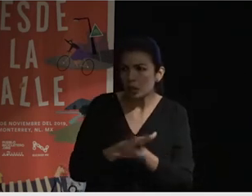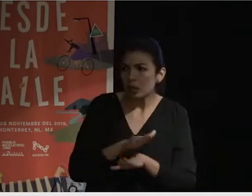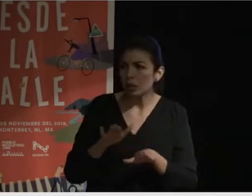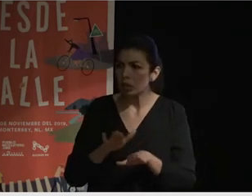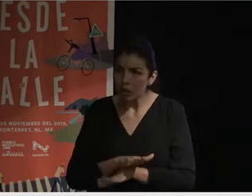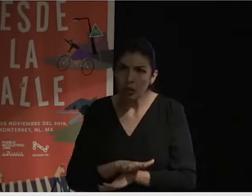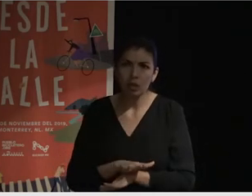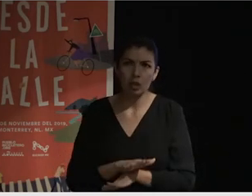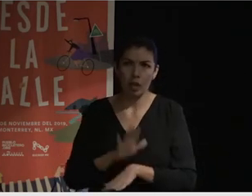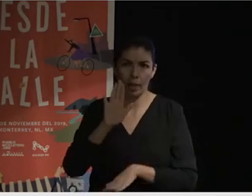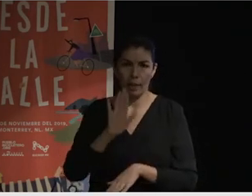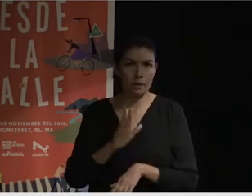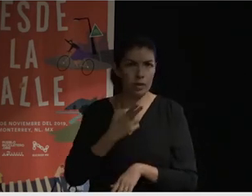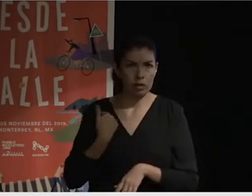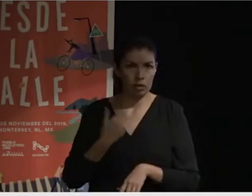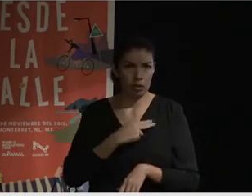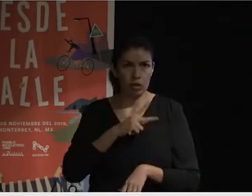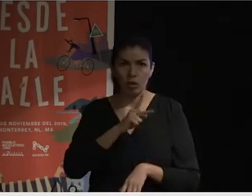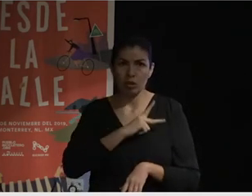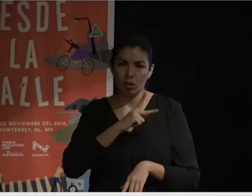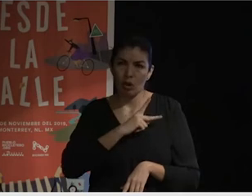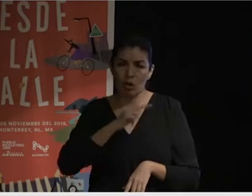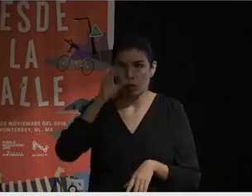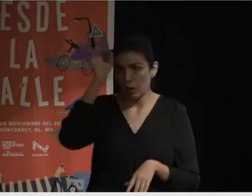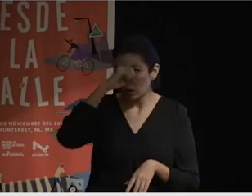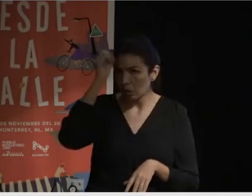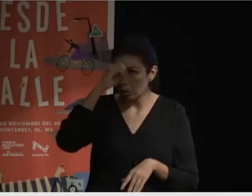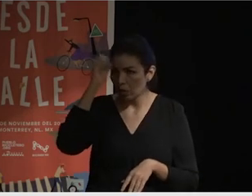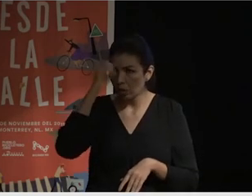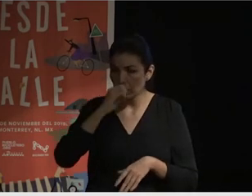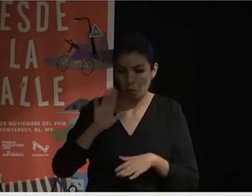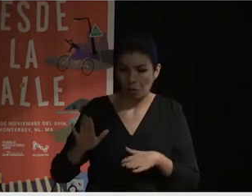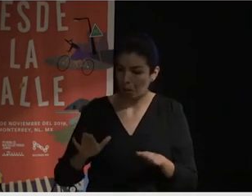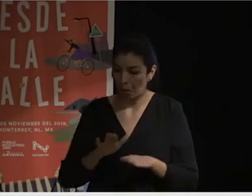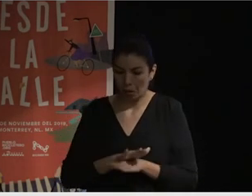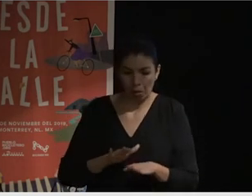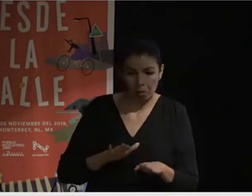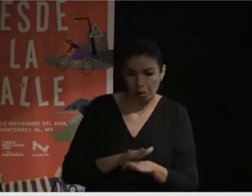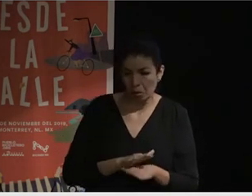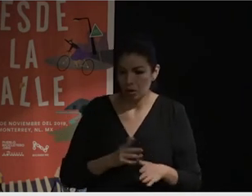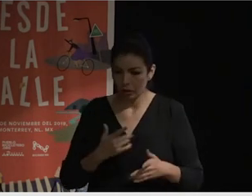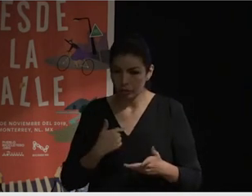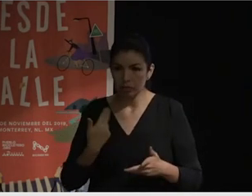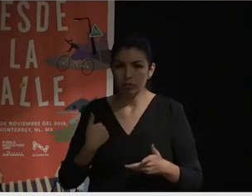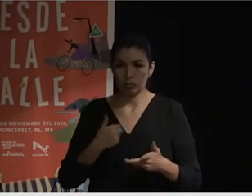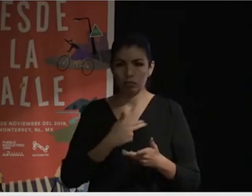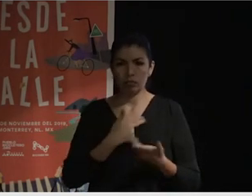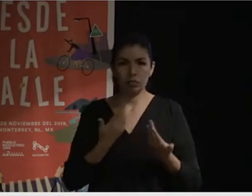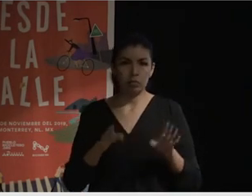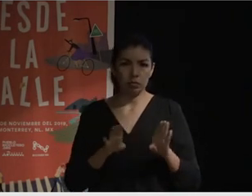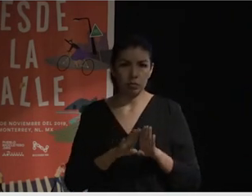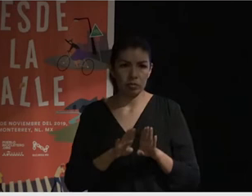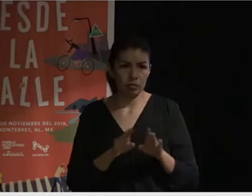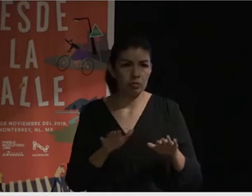estamos empujando para los cambios que nosotros queremos. Siento que muchas veces, o sea, ante esta